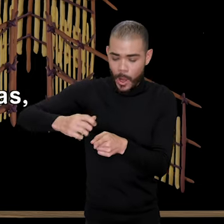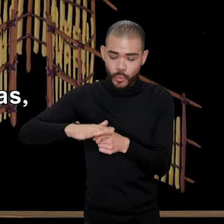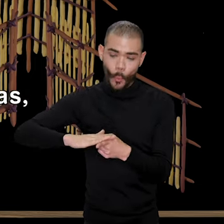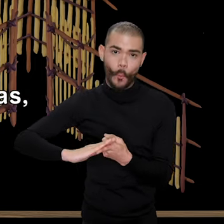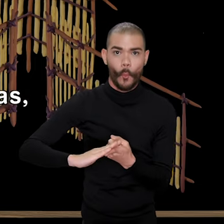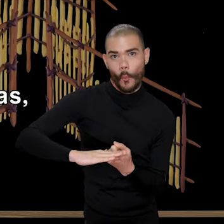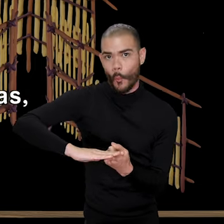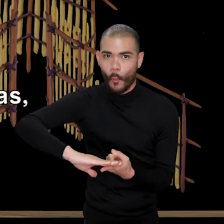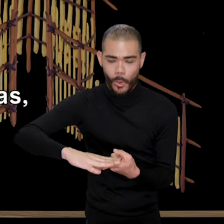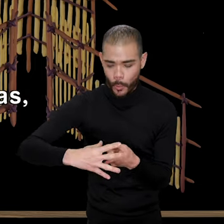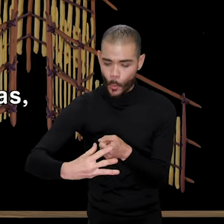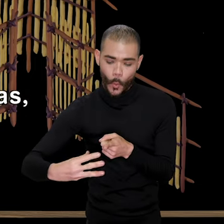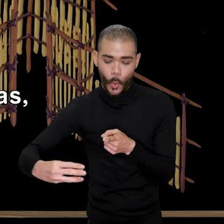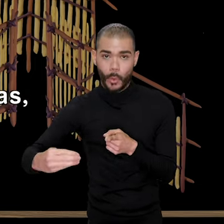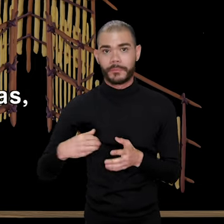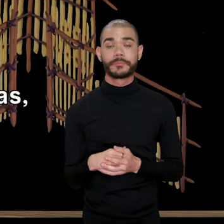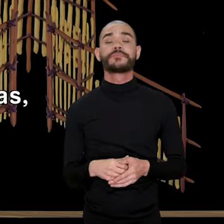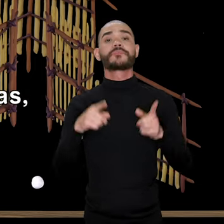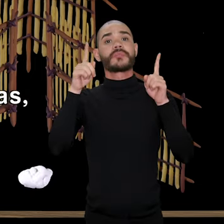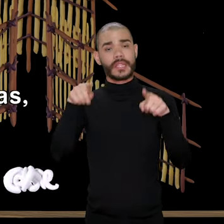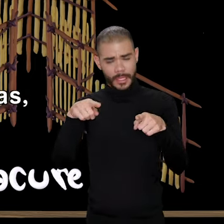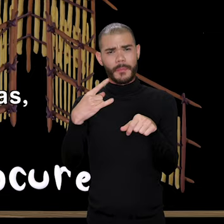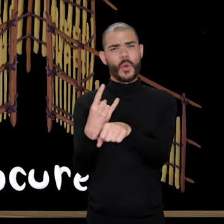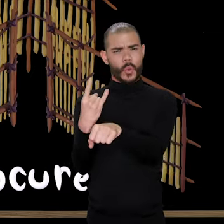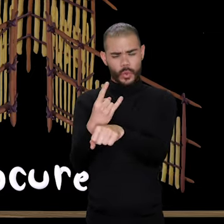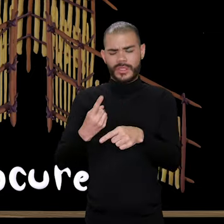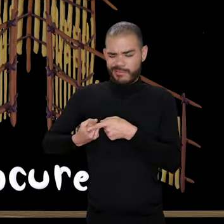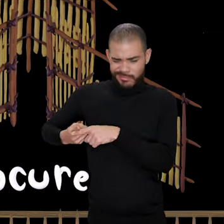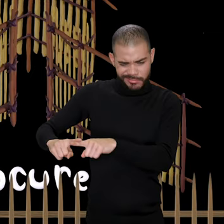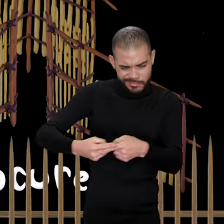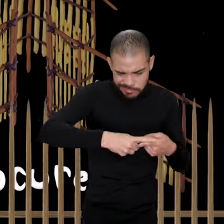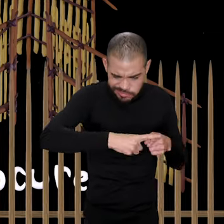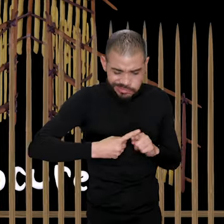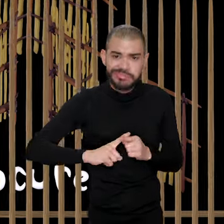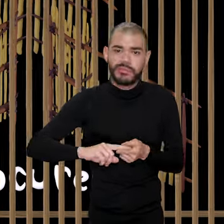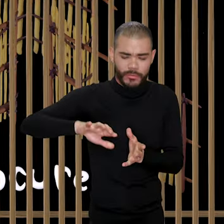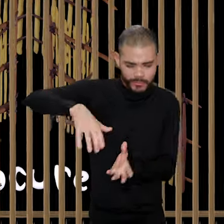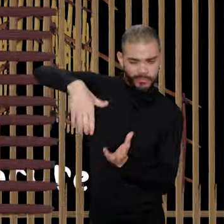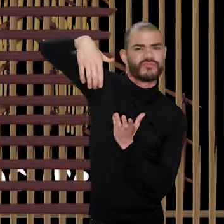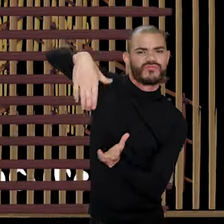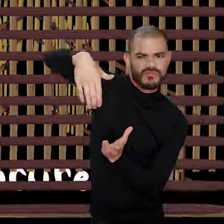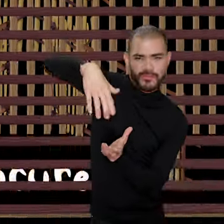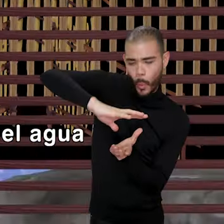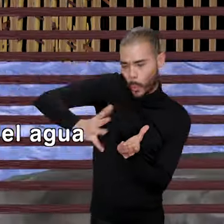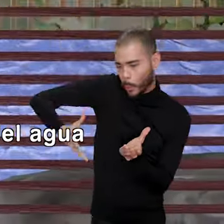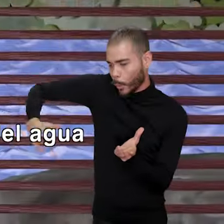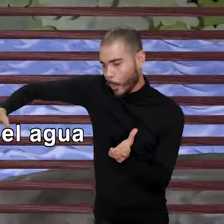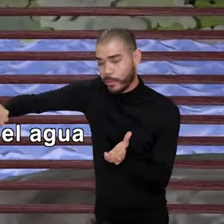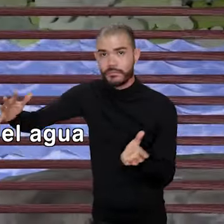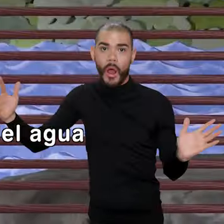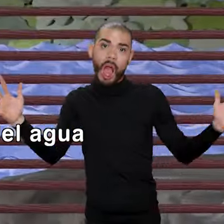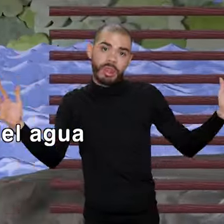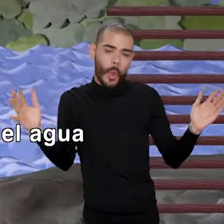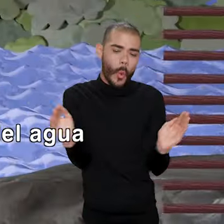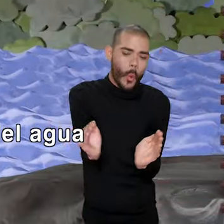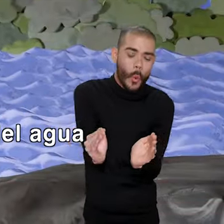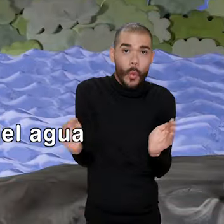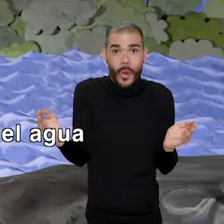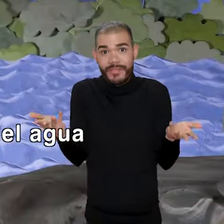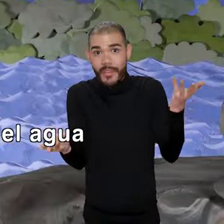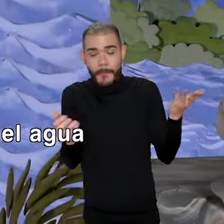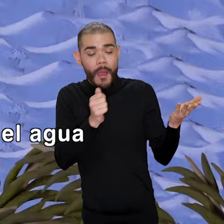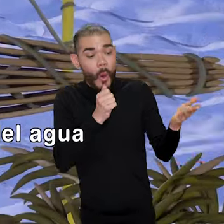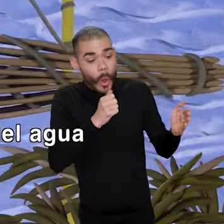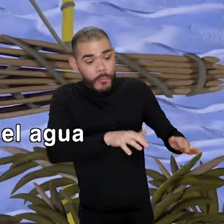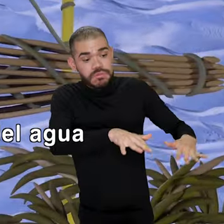también pescan con trampas grandes y pequeñas elaboradas con varas y fibras naturales empleadas de acuerdo al nivel del